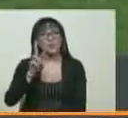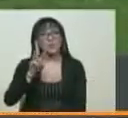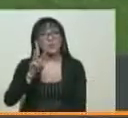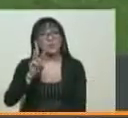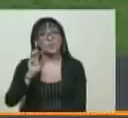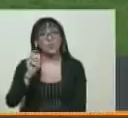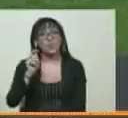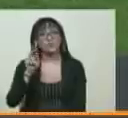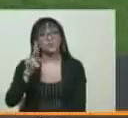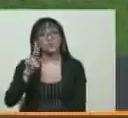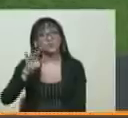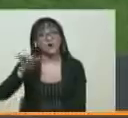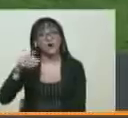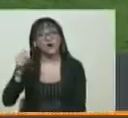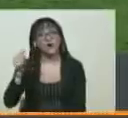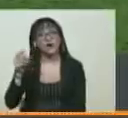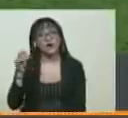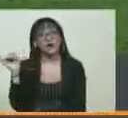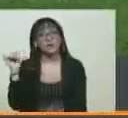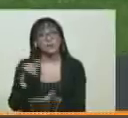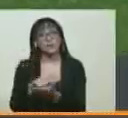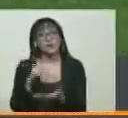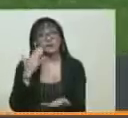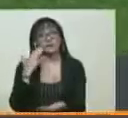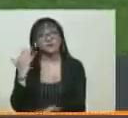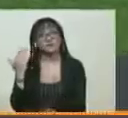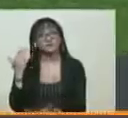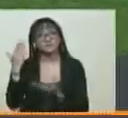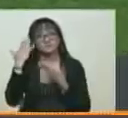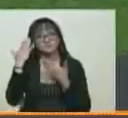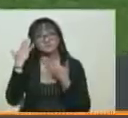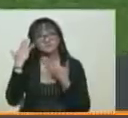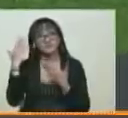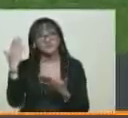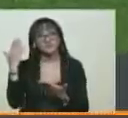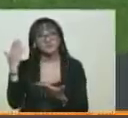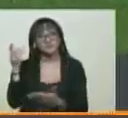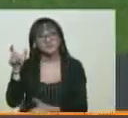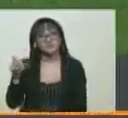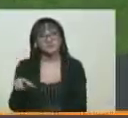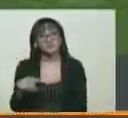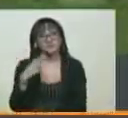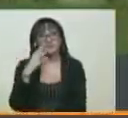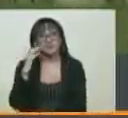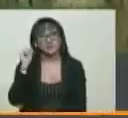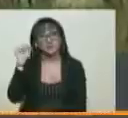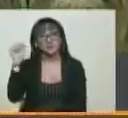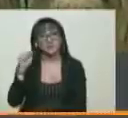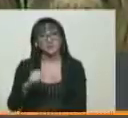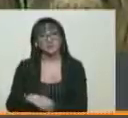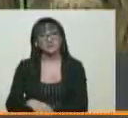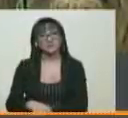Piaroa, acá en el aeropuerto Cacique Aramare. Saludan al candidato presidente.